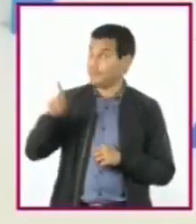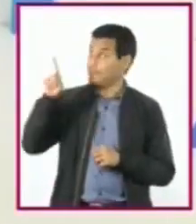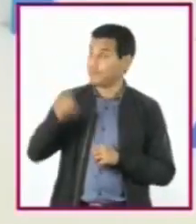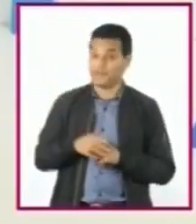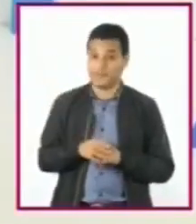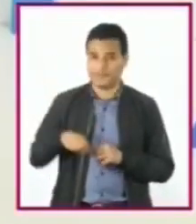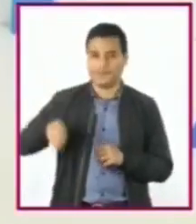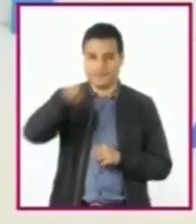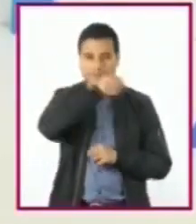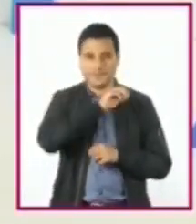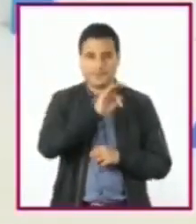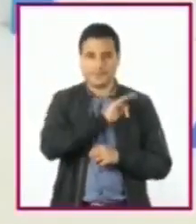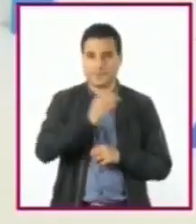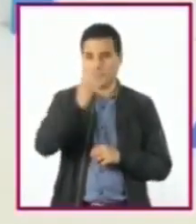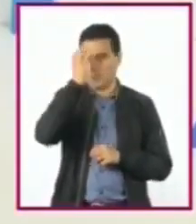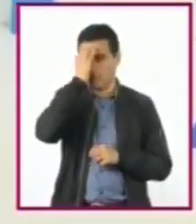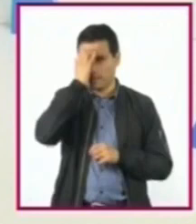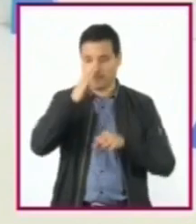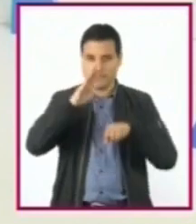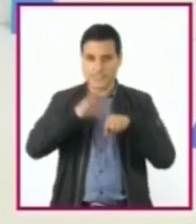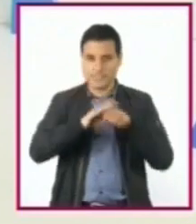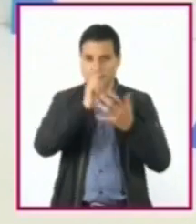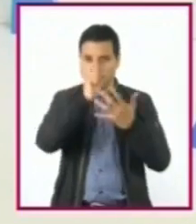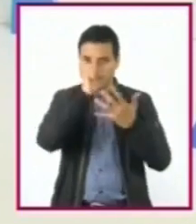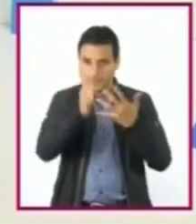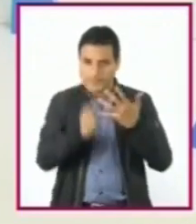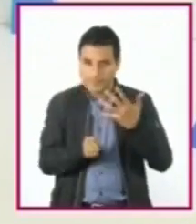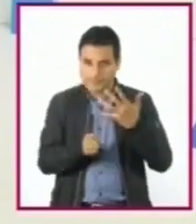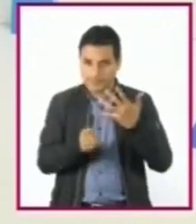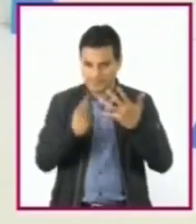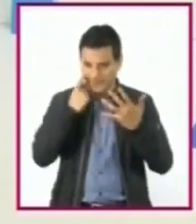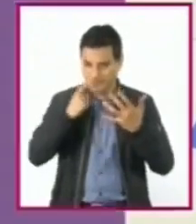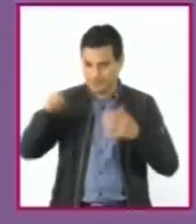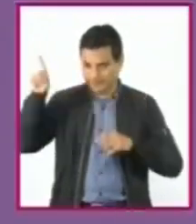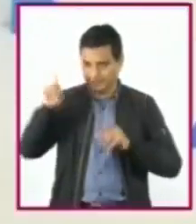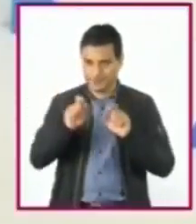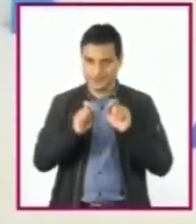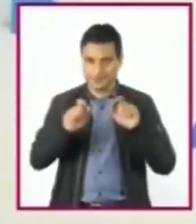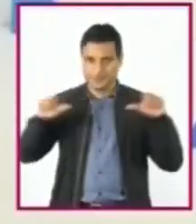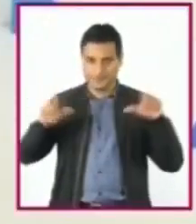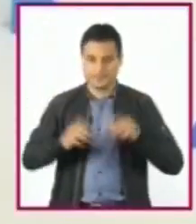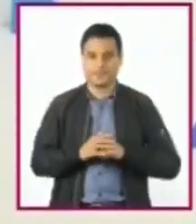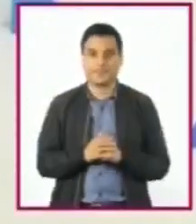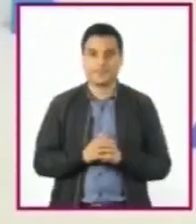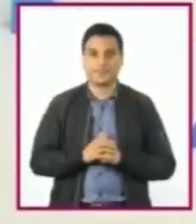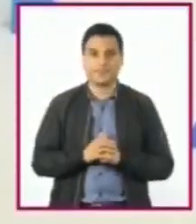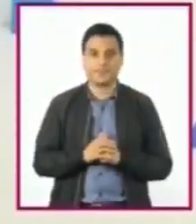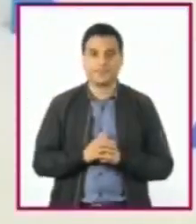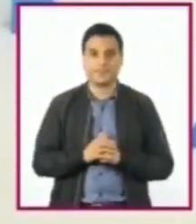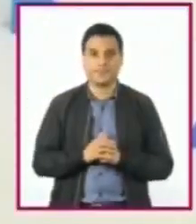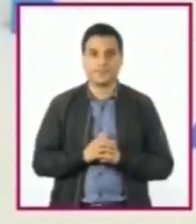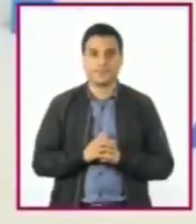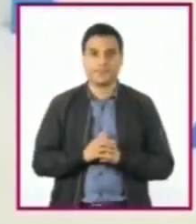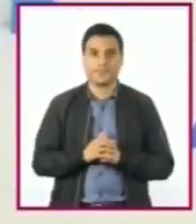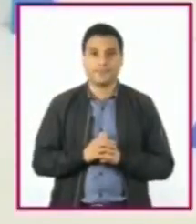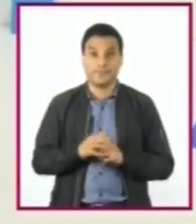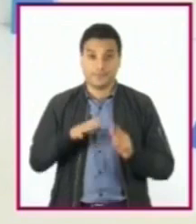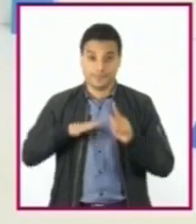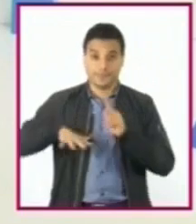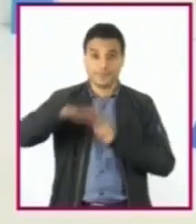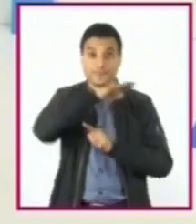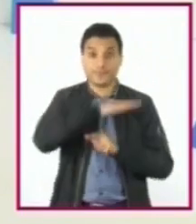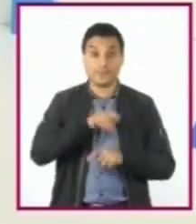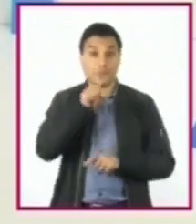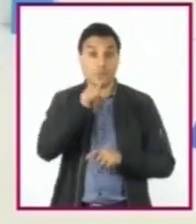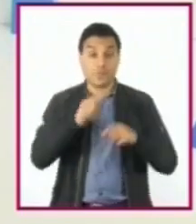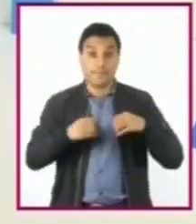podremos conocer a detalle cada una de estas representaciones. El espacio que conocemos y habitamos y